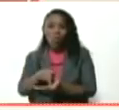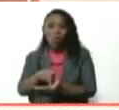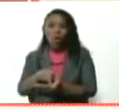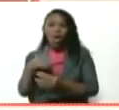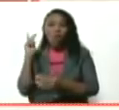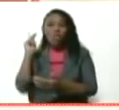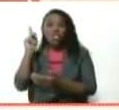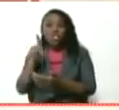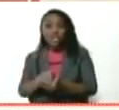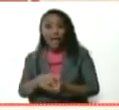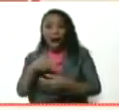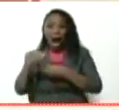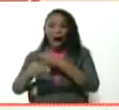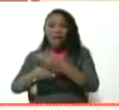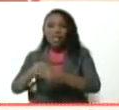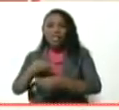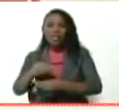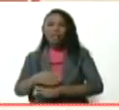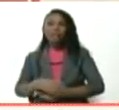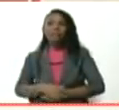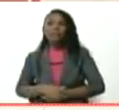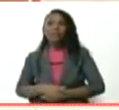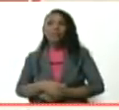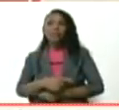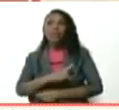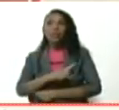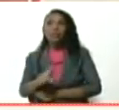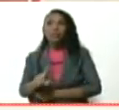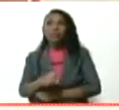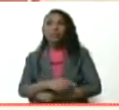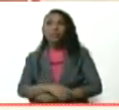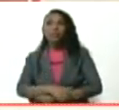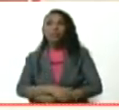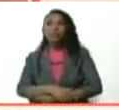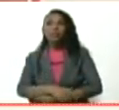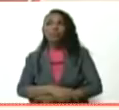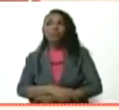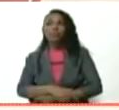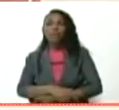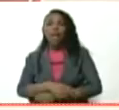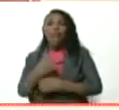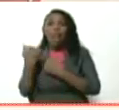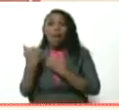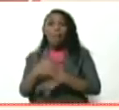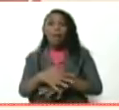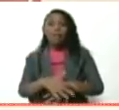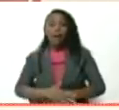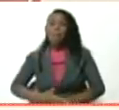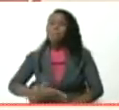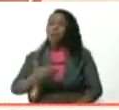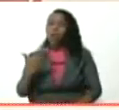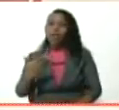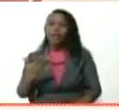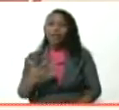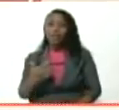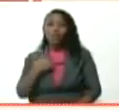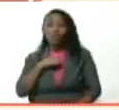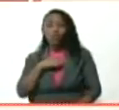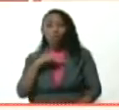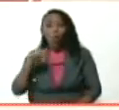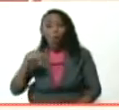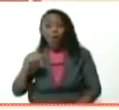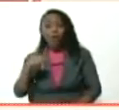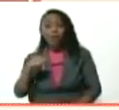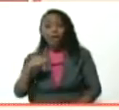cuando llega, hace lo que tiene que hacer. Entonces, las marchas es muy importante, la movilización, y ahorita nosotros tenemos esa